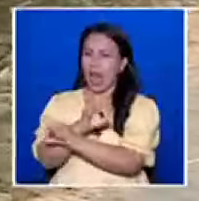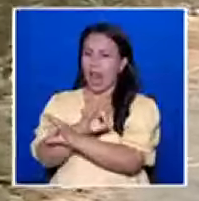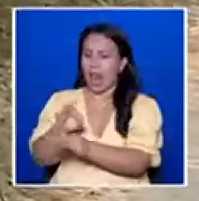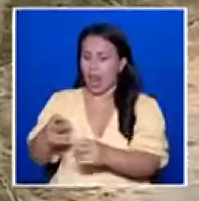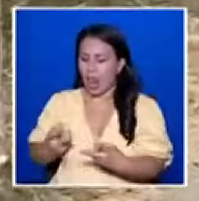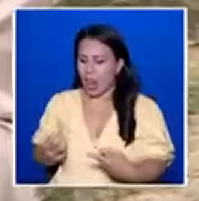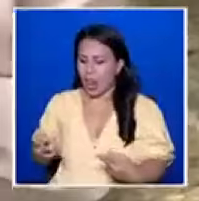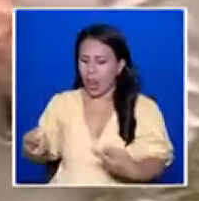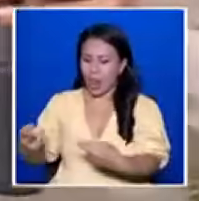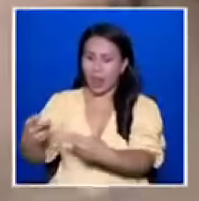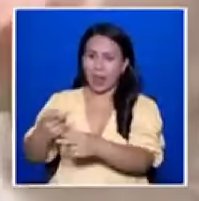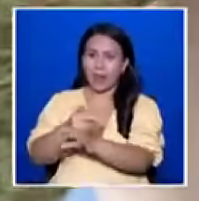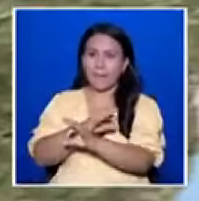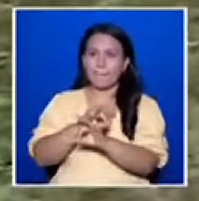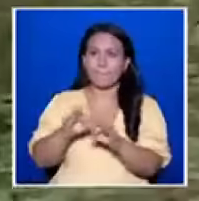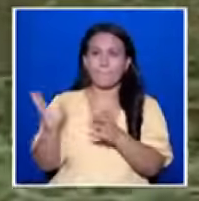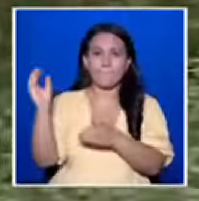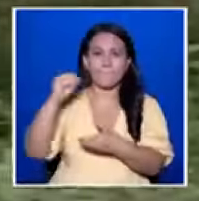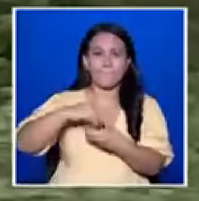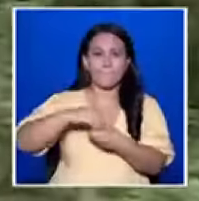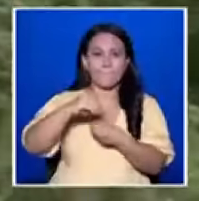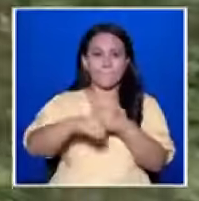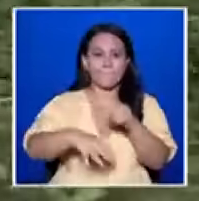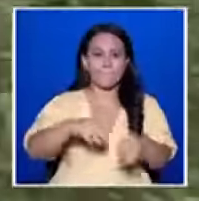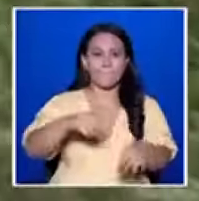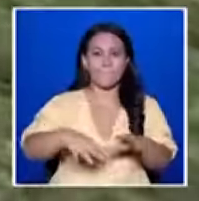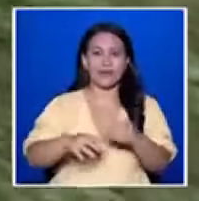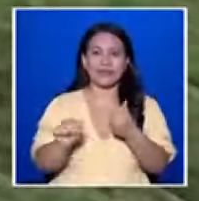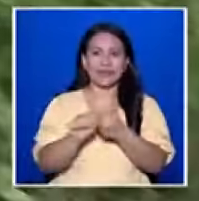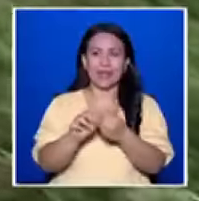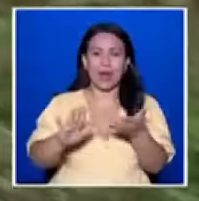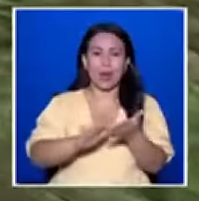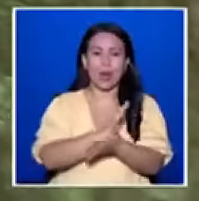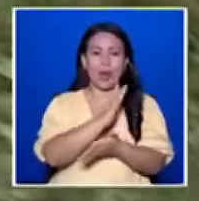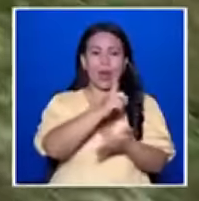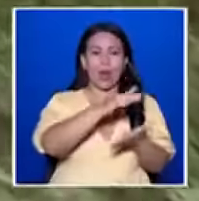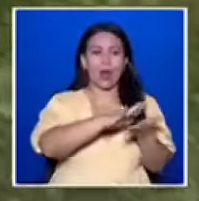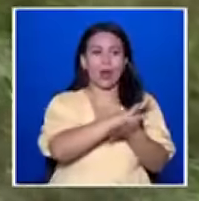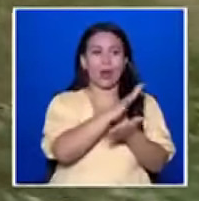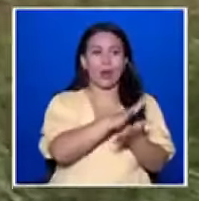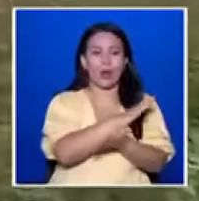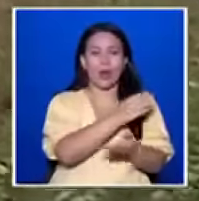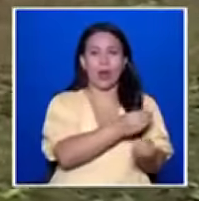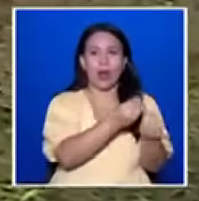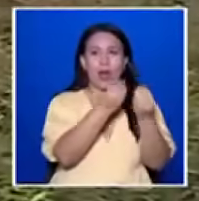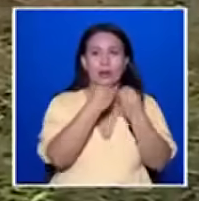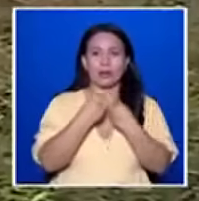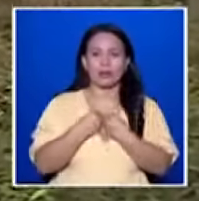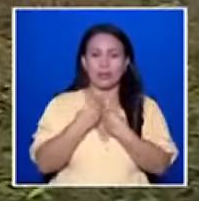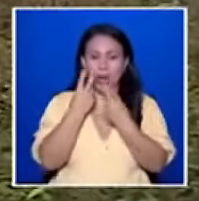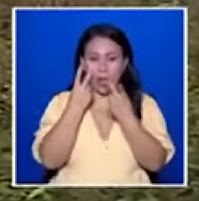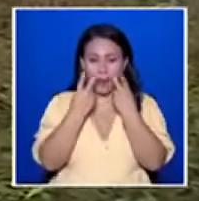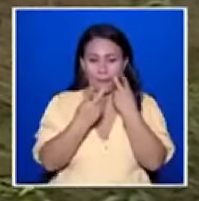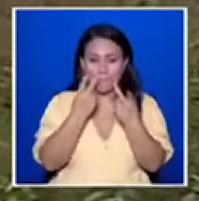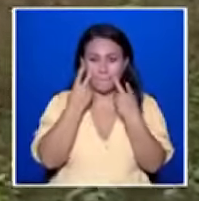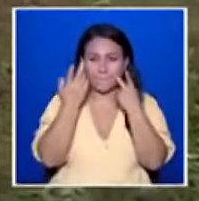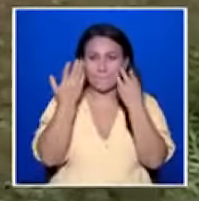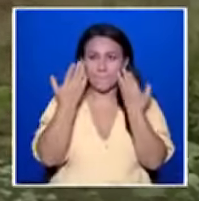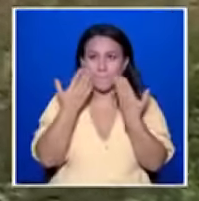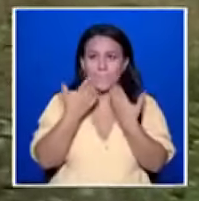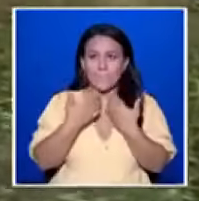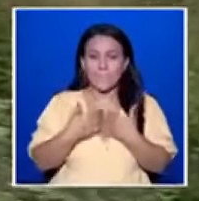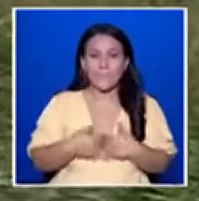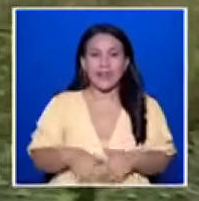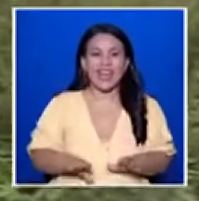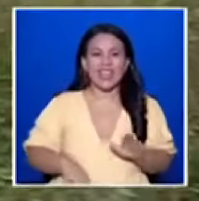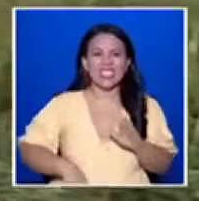de esta zanja que está ubicada justo al pie de una unidad educativa. Ustedes lo están viendo en imágenes, realmente está